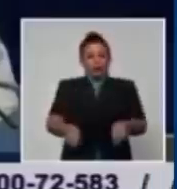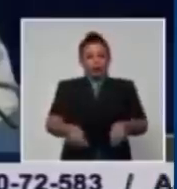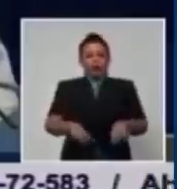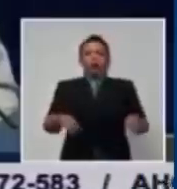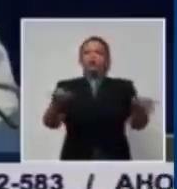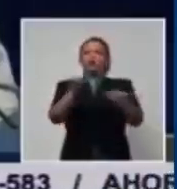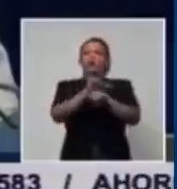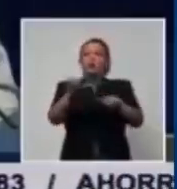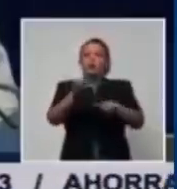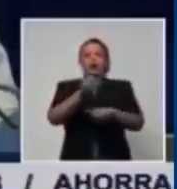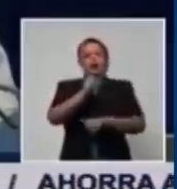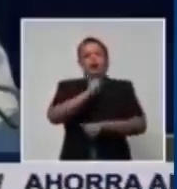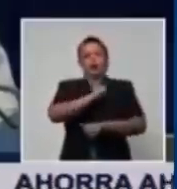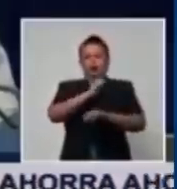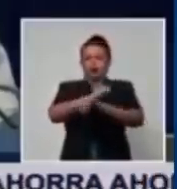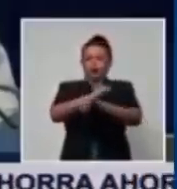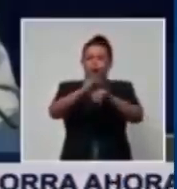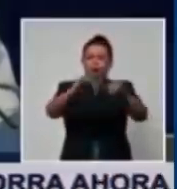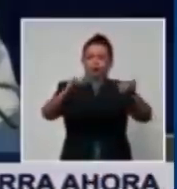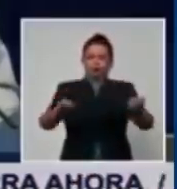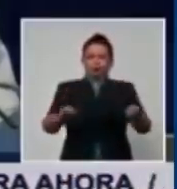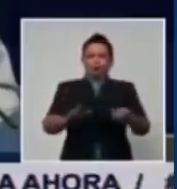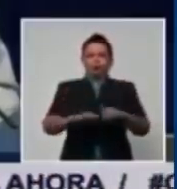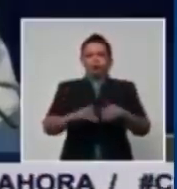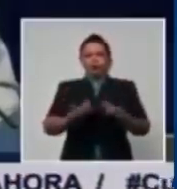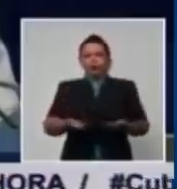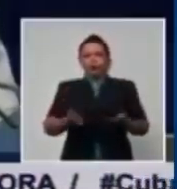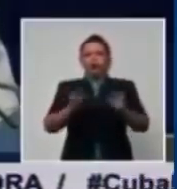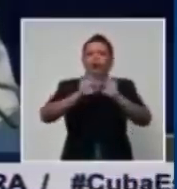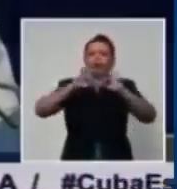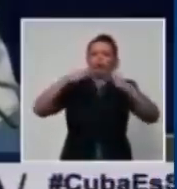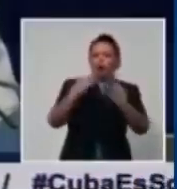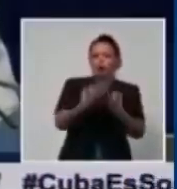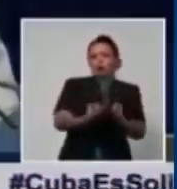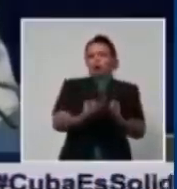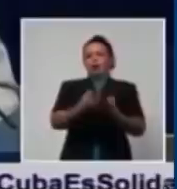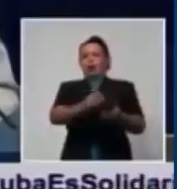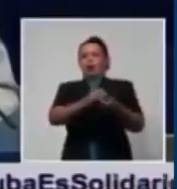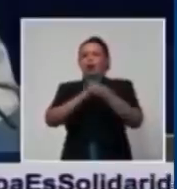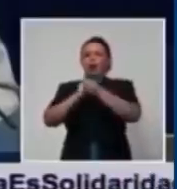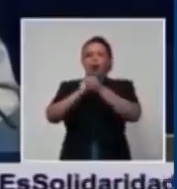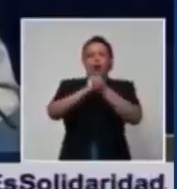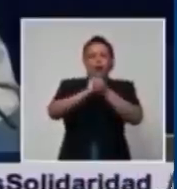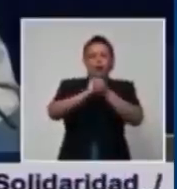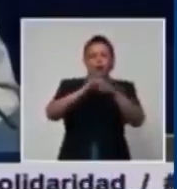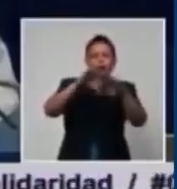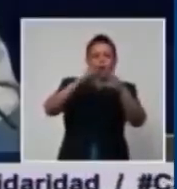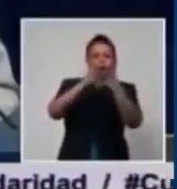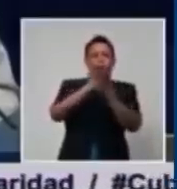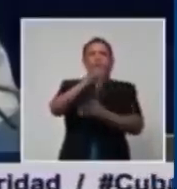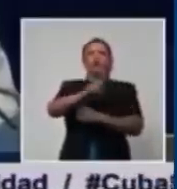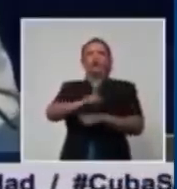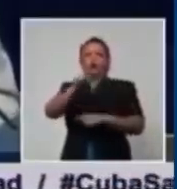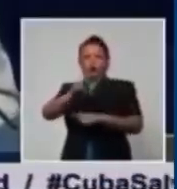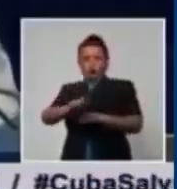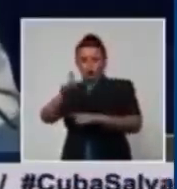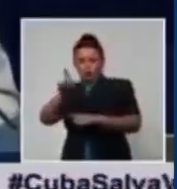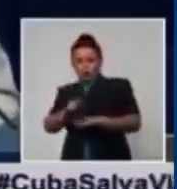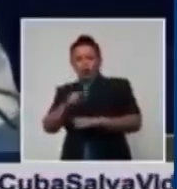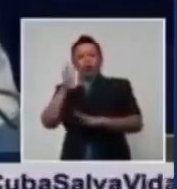que los familiares, sus amistades y la población tenga claro